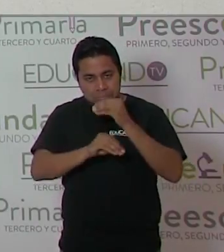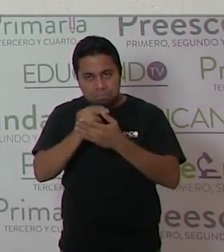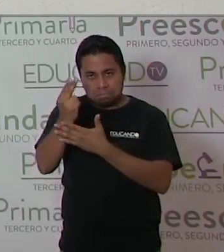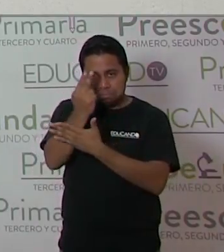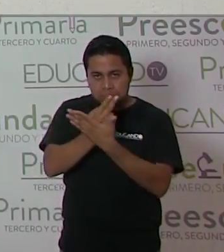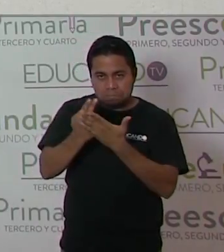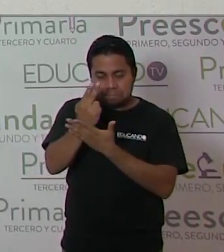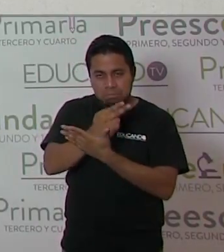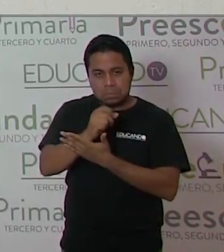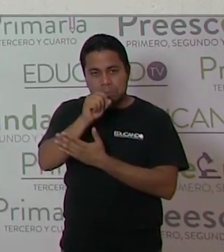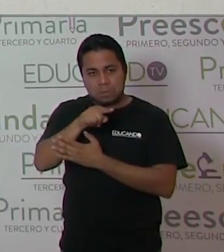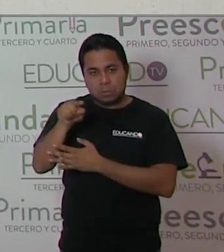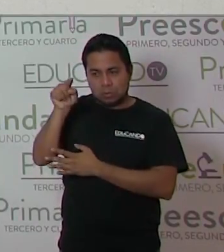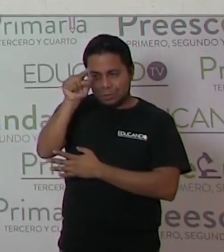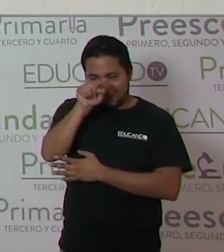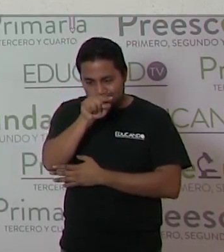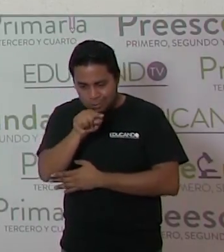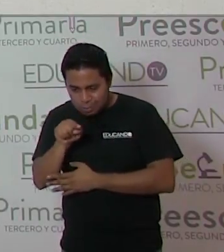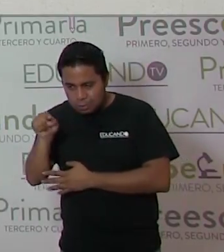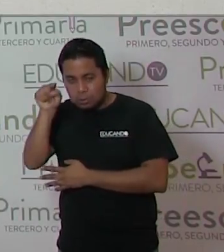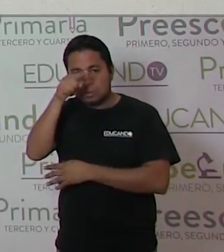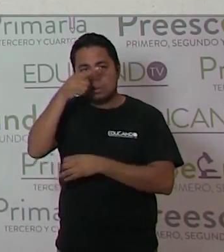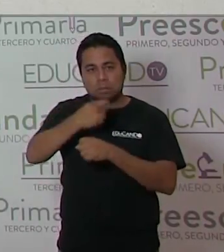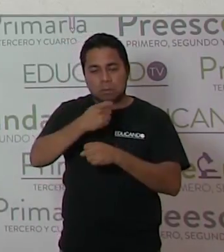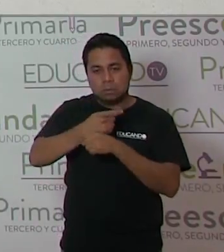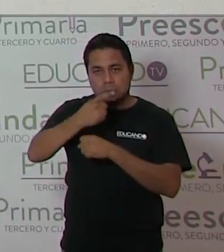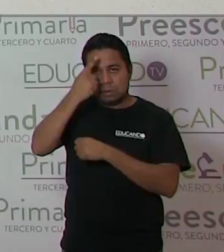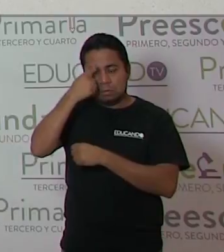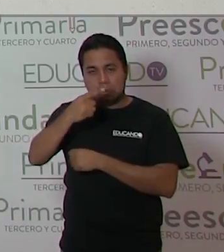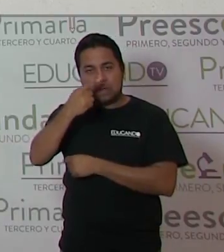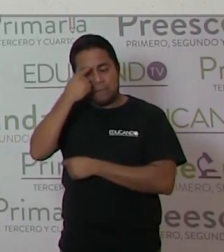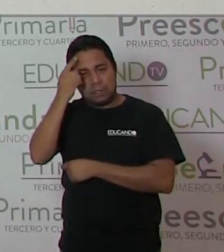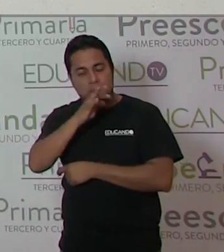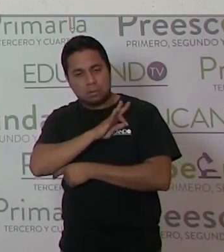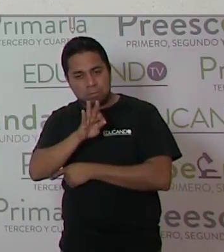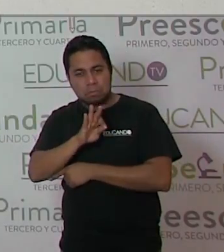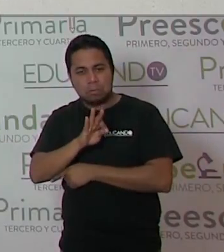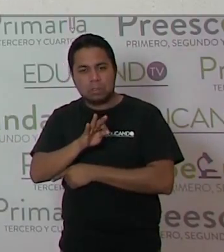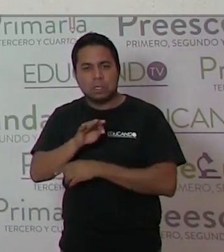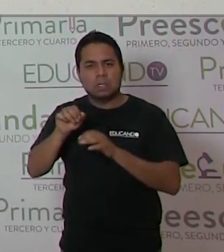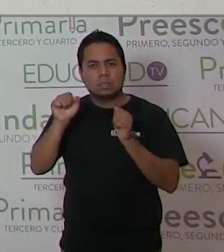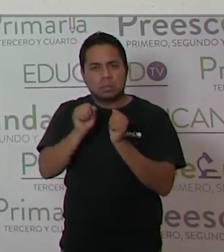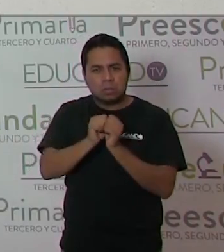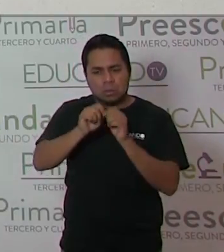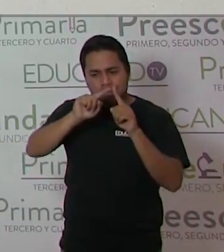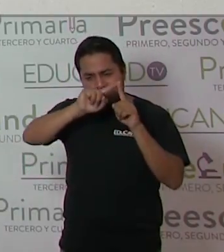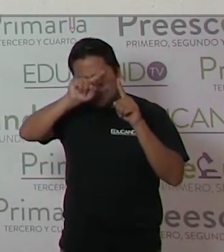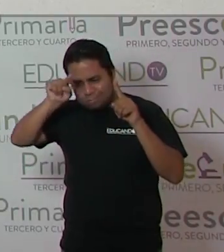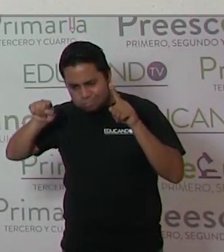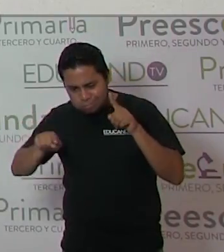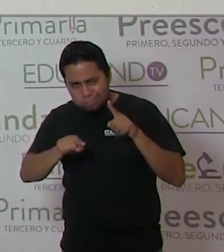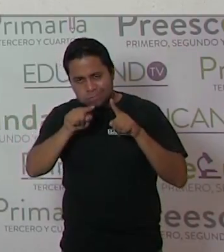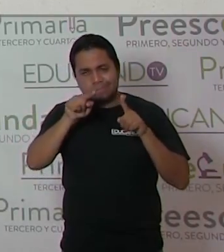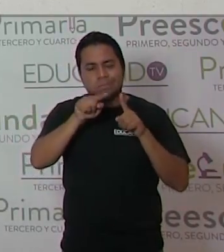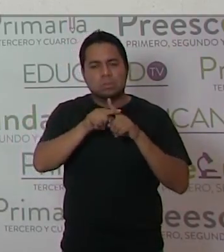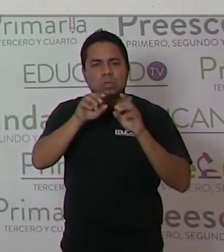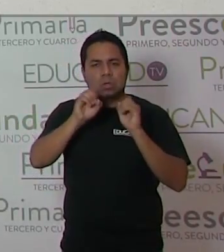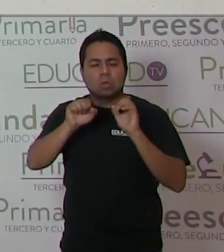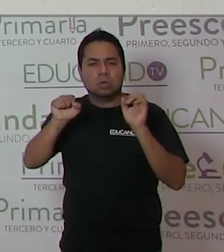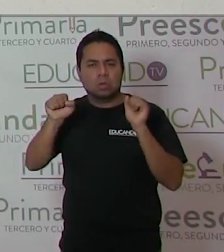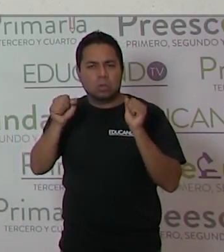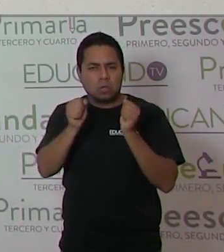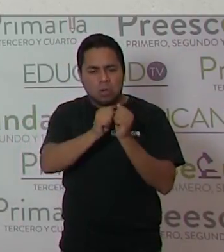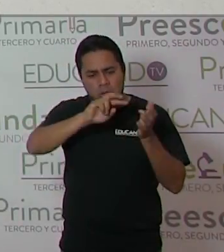construir el círculo primero. Para que seamos más fácil, puede ser con transportador o también